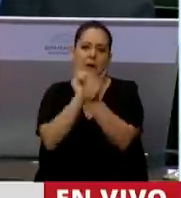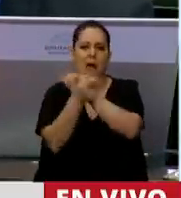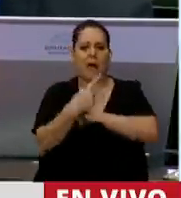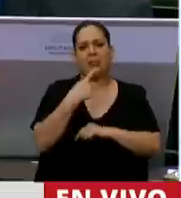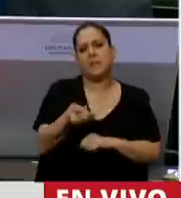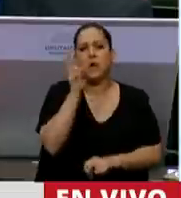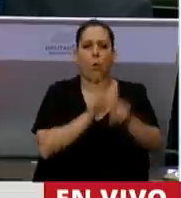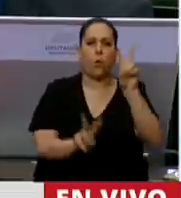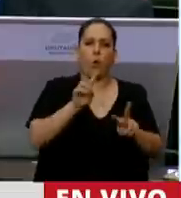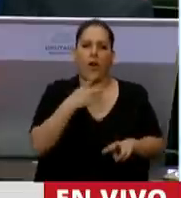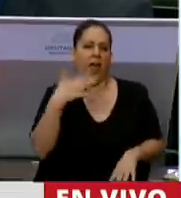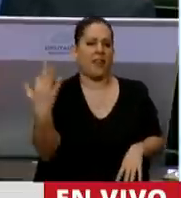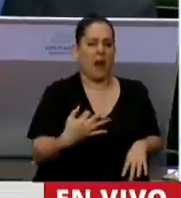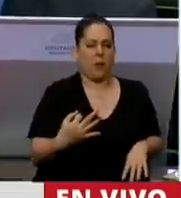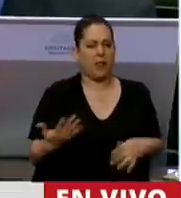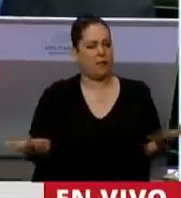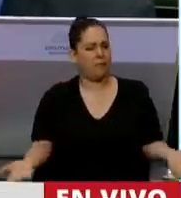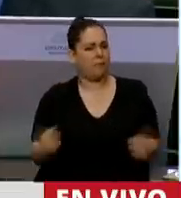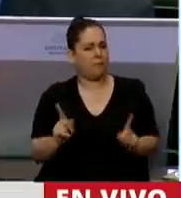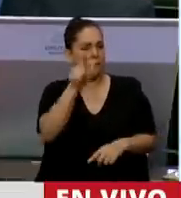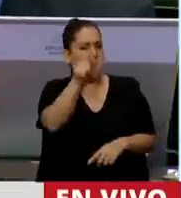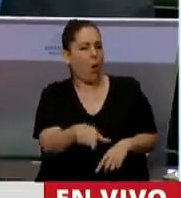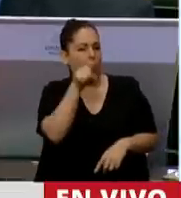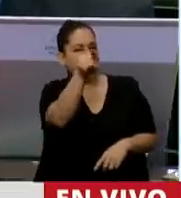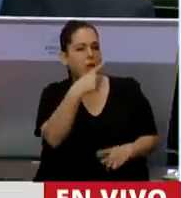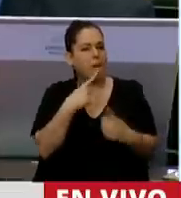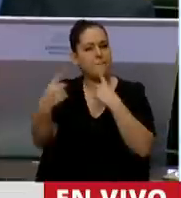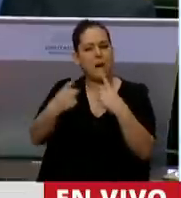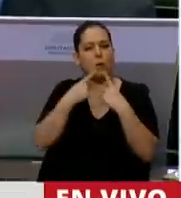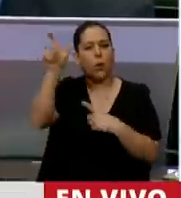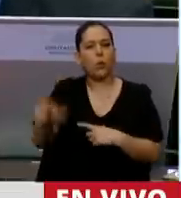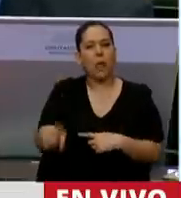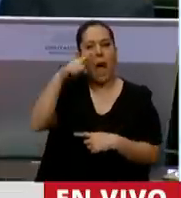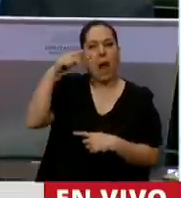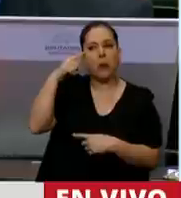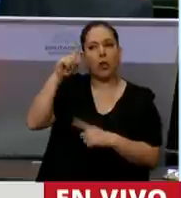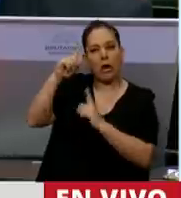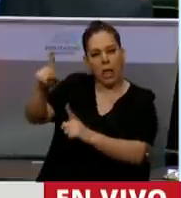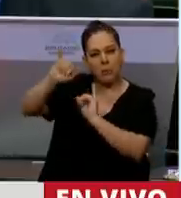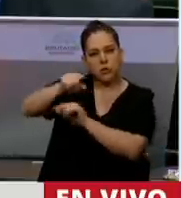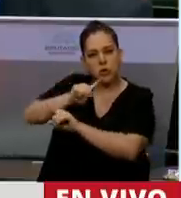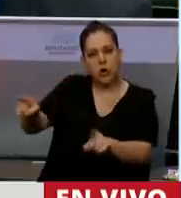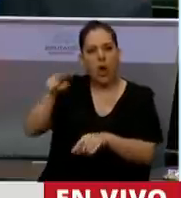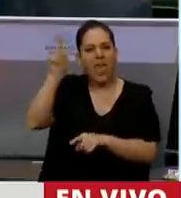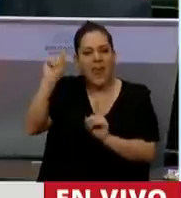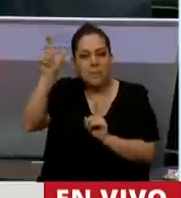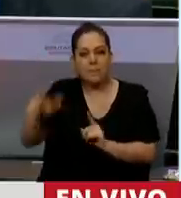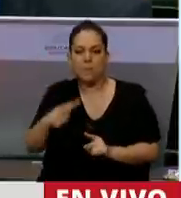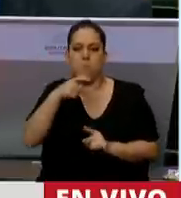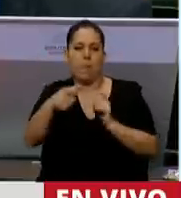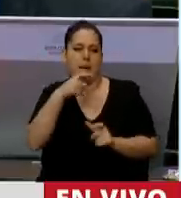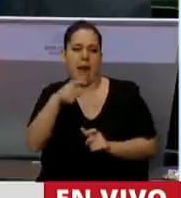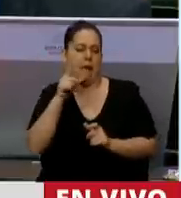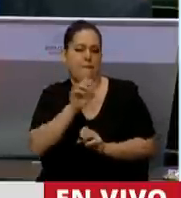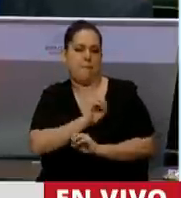búsqueda de la verdad? Pregúntele usted a qué presidente le creemos. Él deprecia la palabra. Por último,